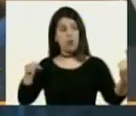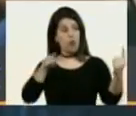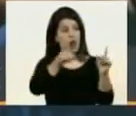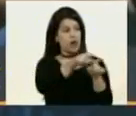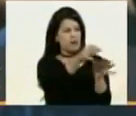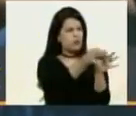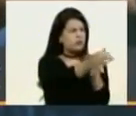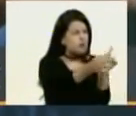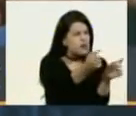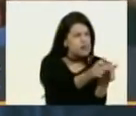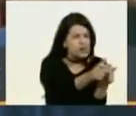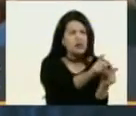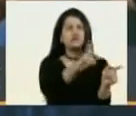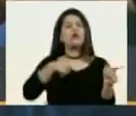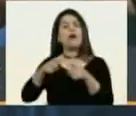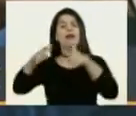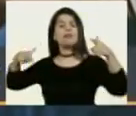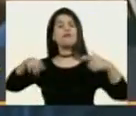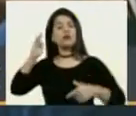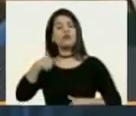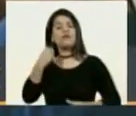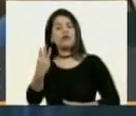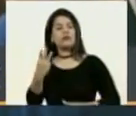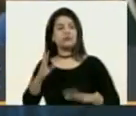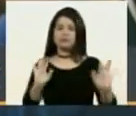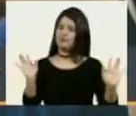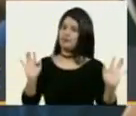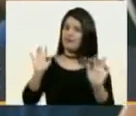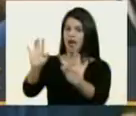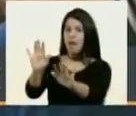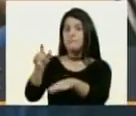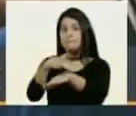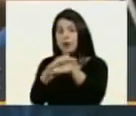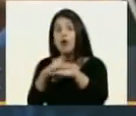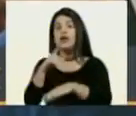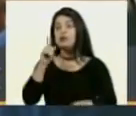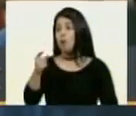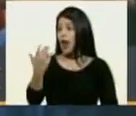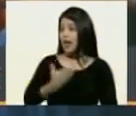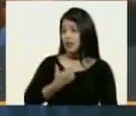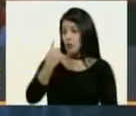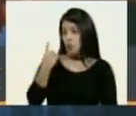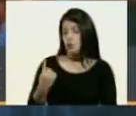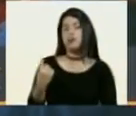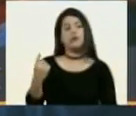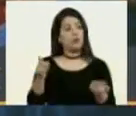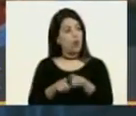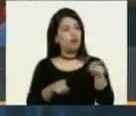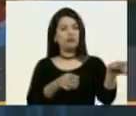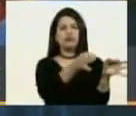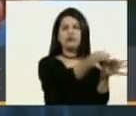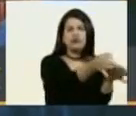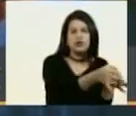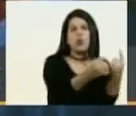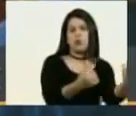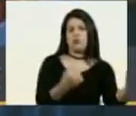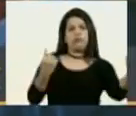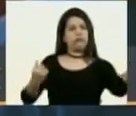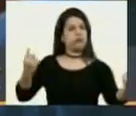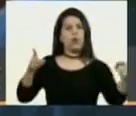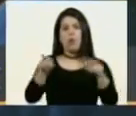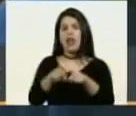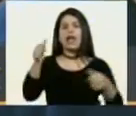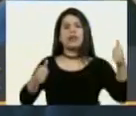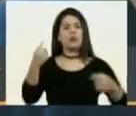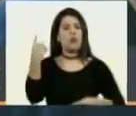que Pedernales? Bueno, si la cosa fuese así, deberían tener 10 alcaldes en vez de tener un solo alcalde. Es el racismo, ¿ves?, que se impone.